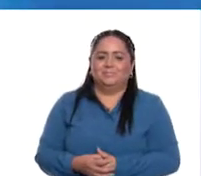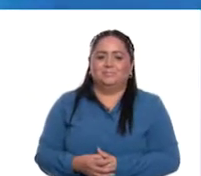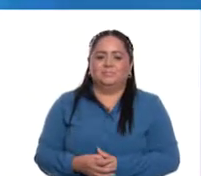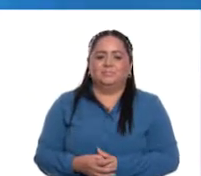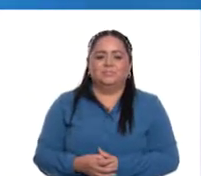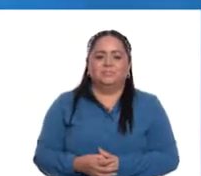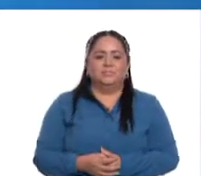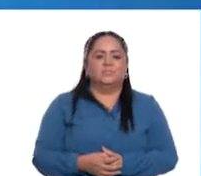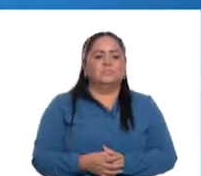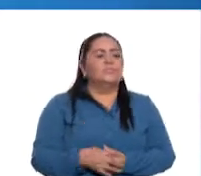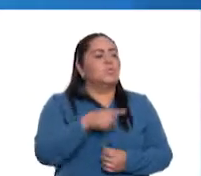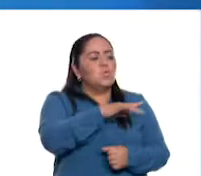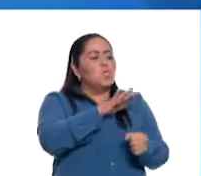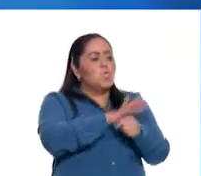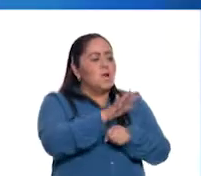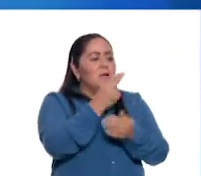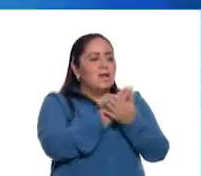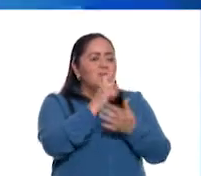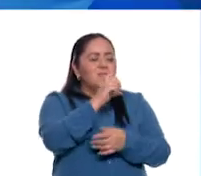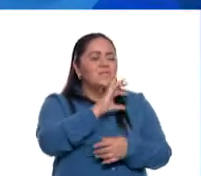¿Y cuál es tu emoticón favorito?